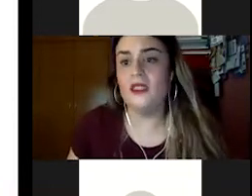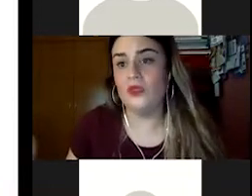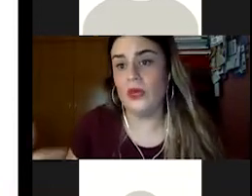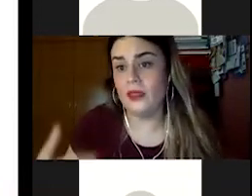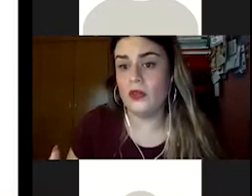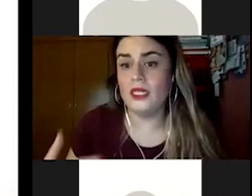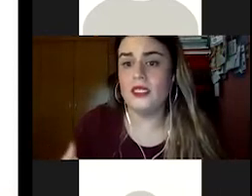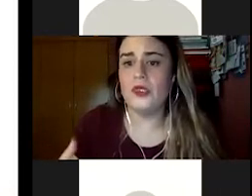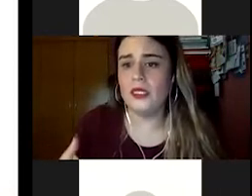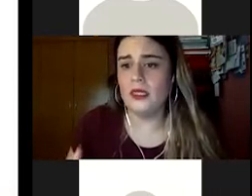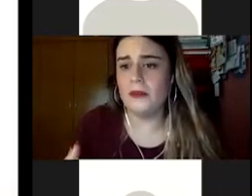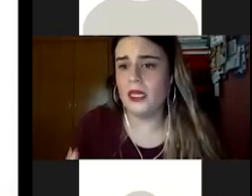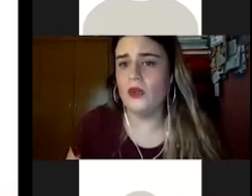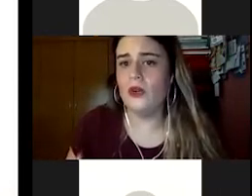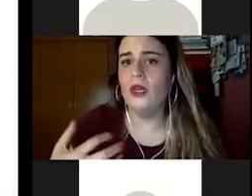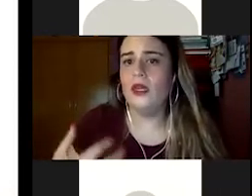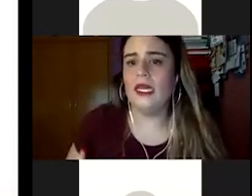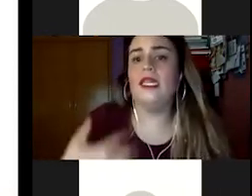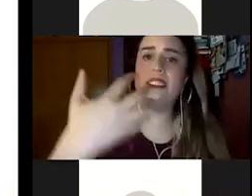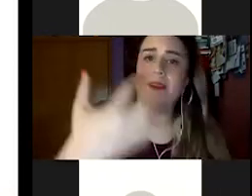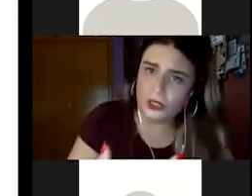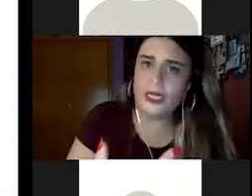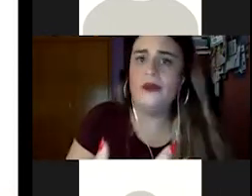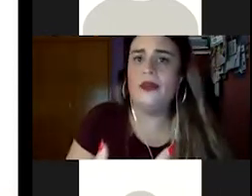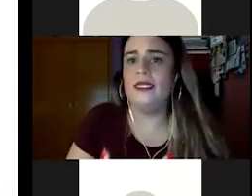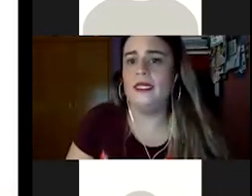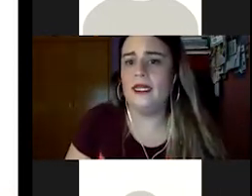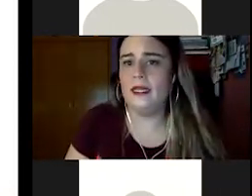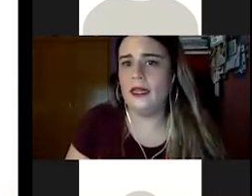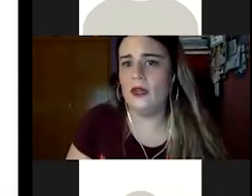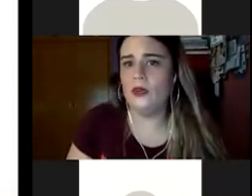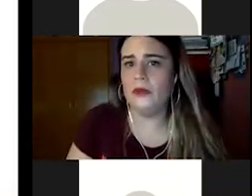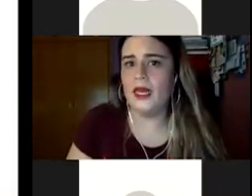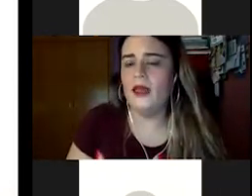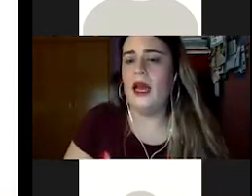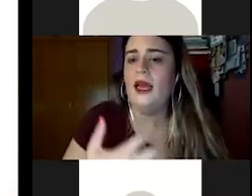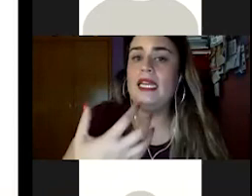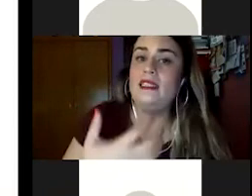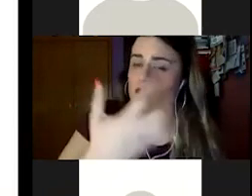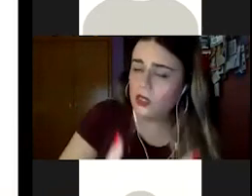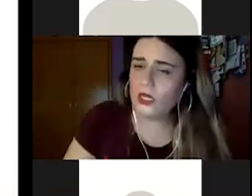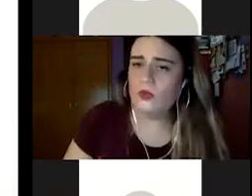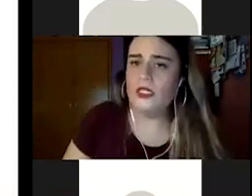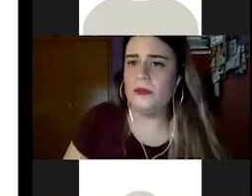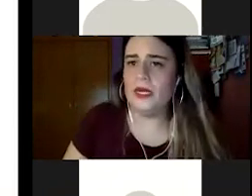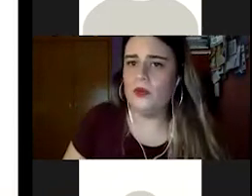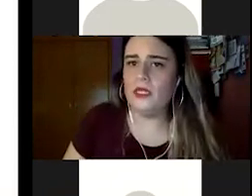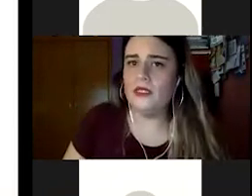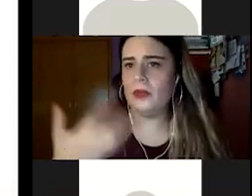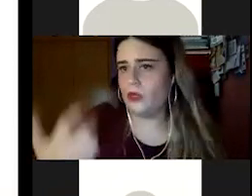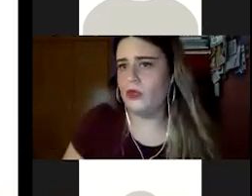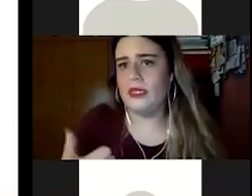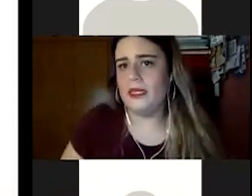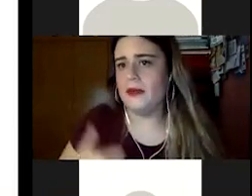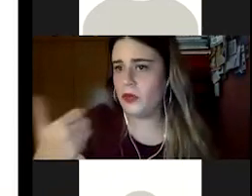de 140 organizaciones en México que le respondieron a la secretaria de Economía y le hicieron algunas preguntas,